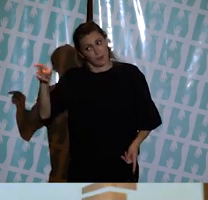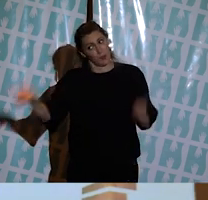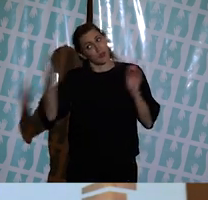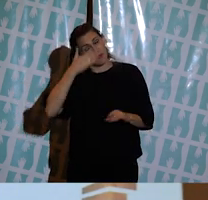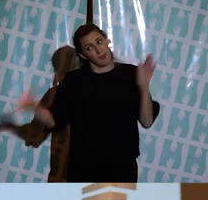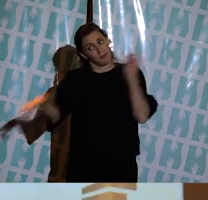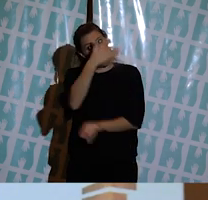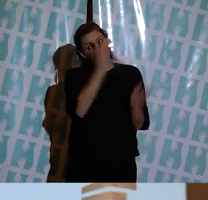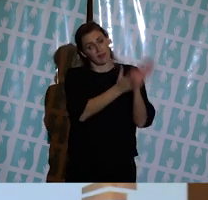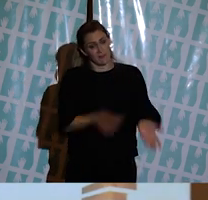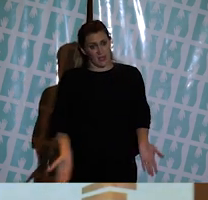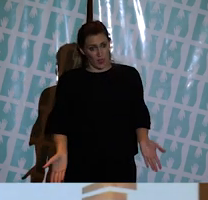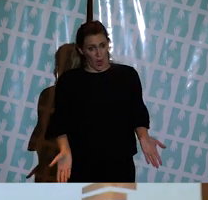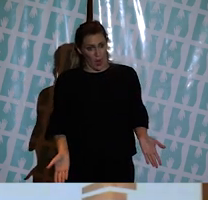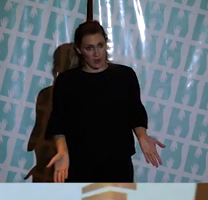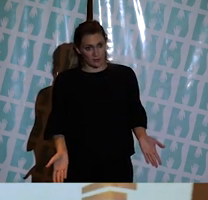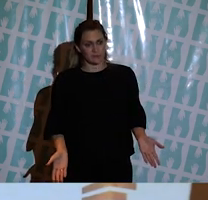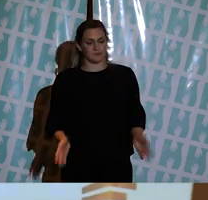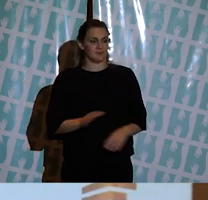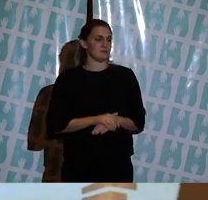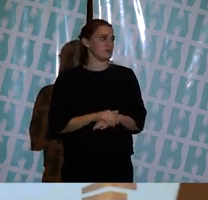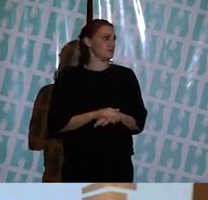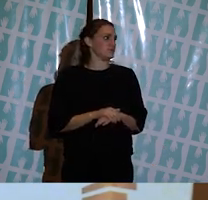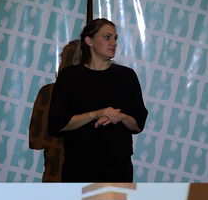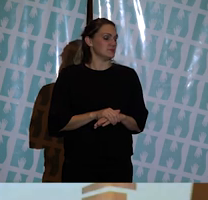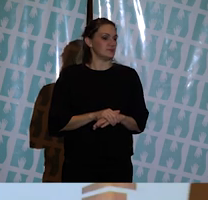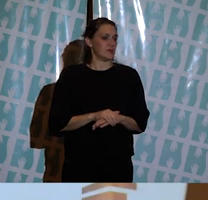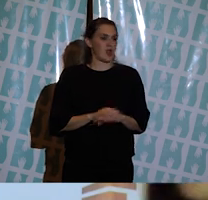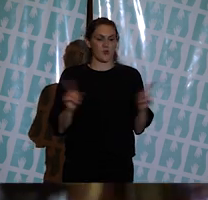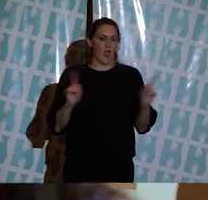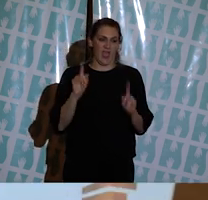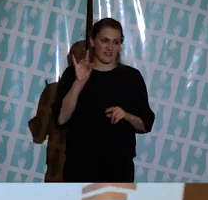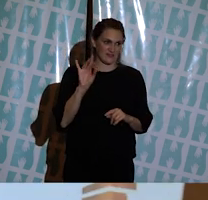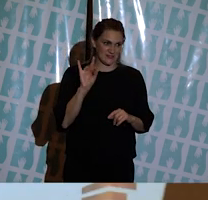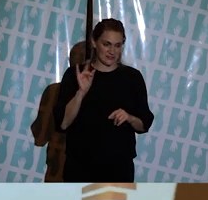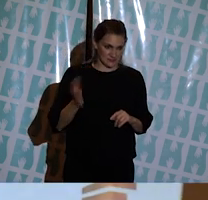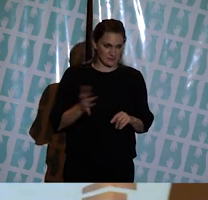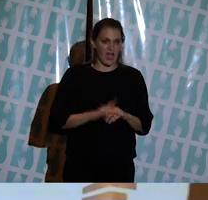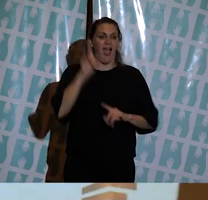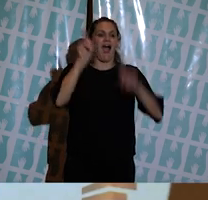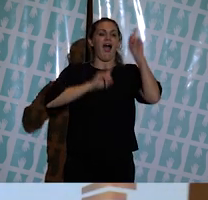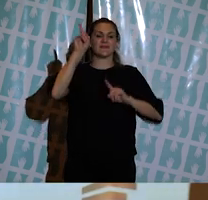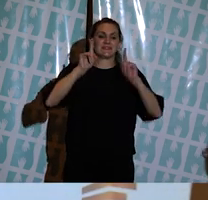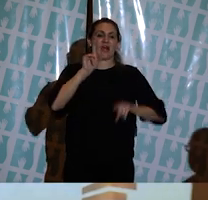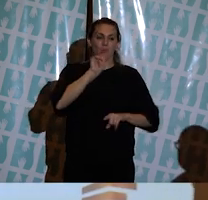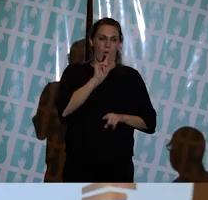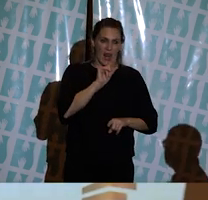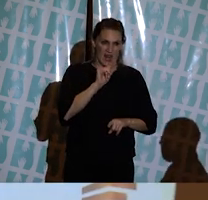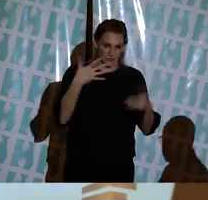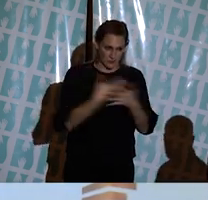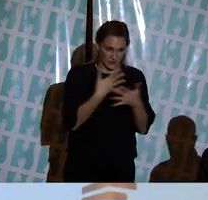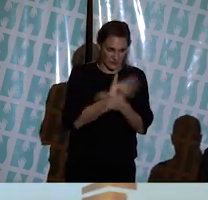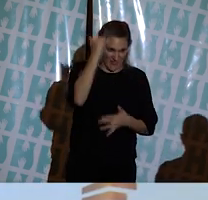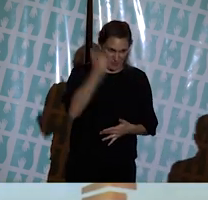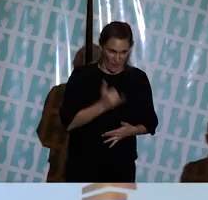¿Está difícil? Pero no es difícil, porque a veces hay que hacer cosas que son dolorosas.